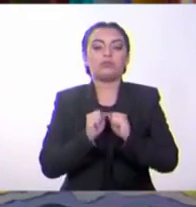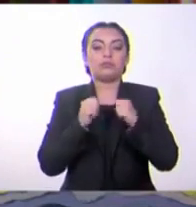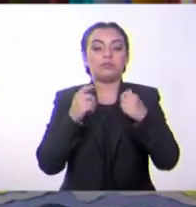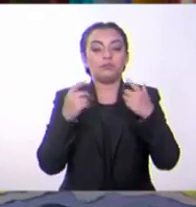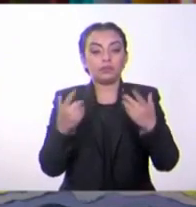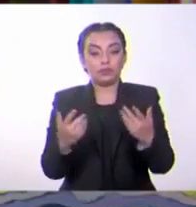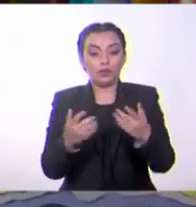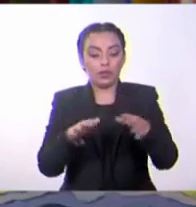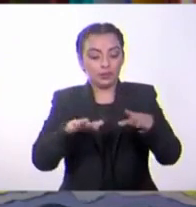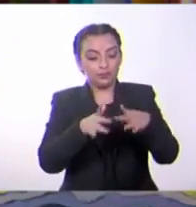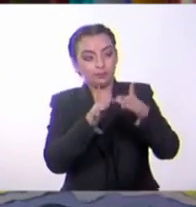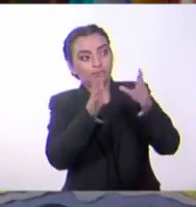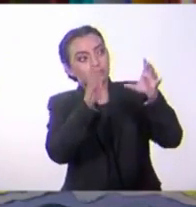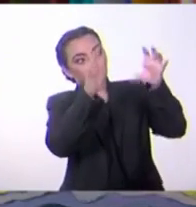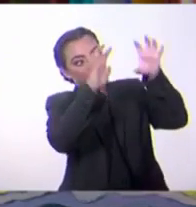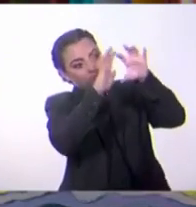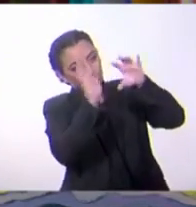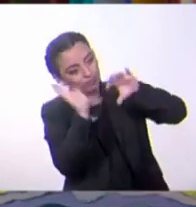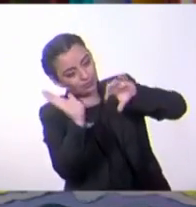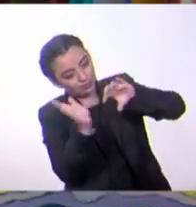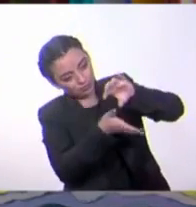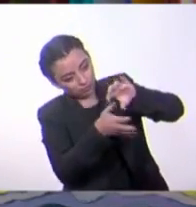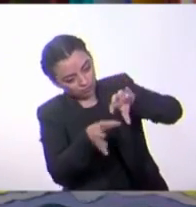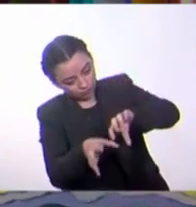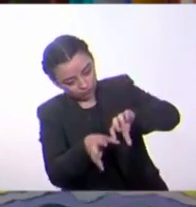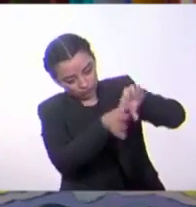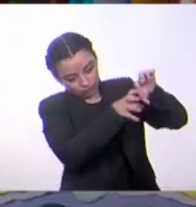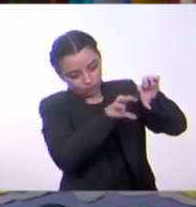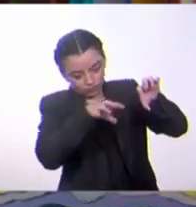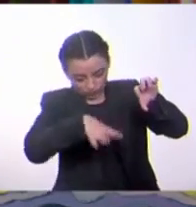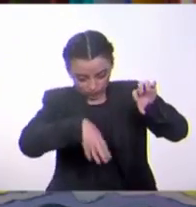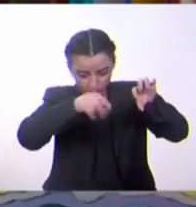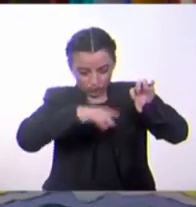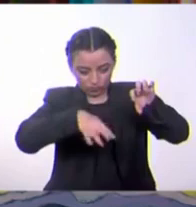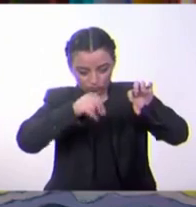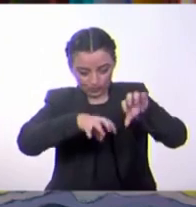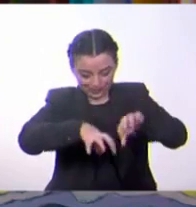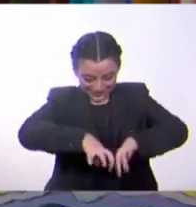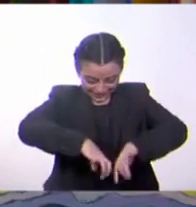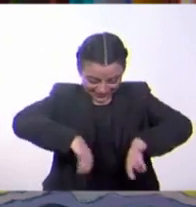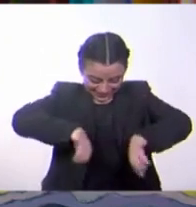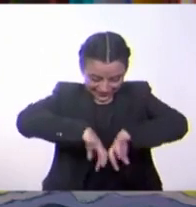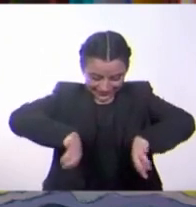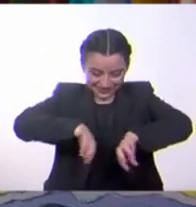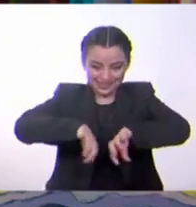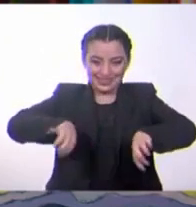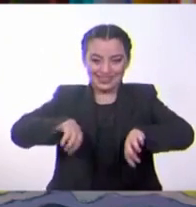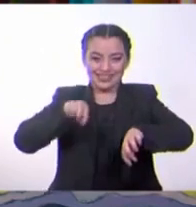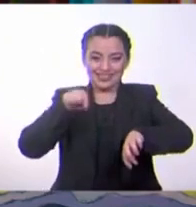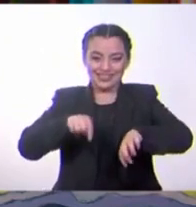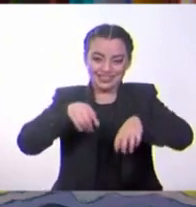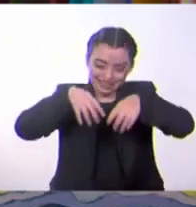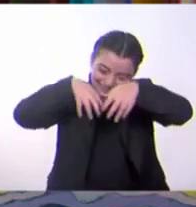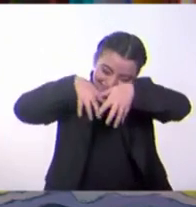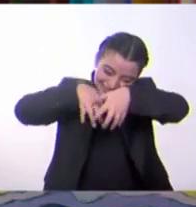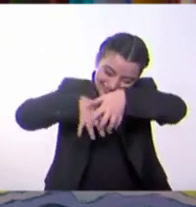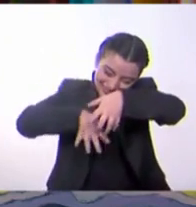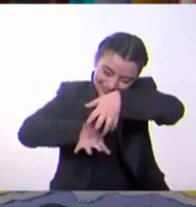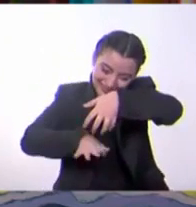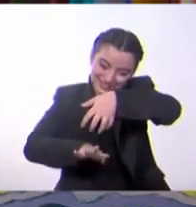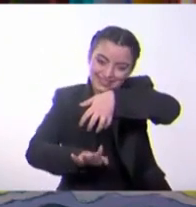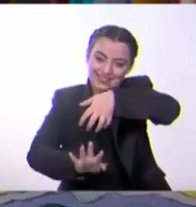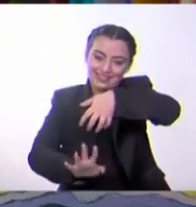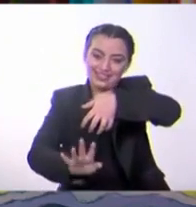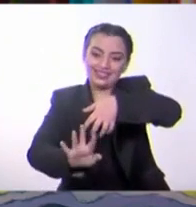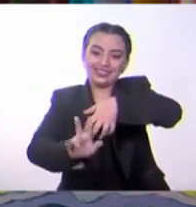o la pérdida de la cobertura vegetal sobre el suelo es lo que afecta el fenómeno de filtración del agua